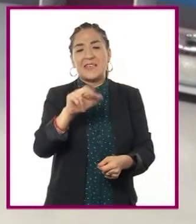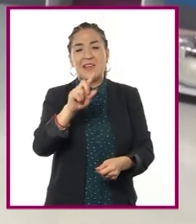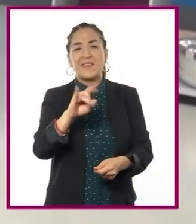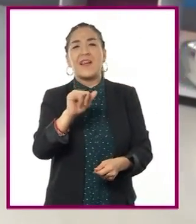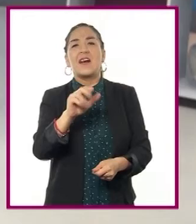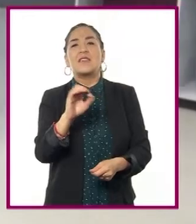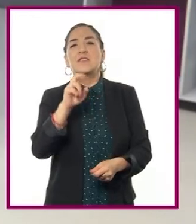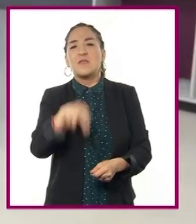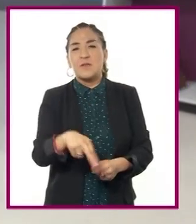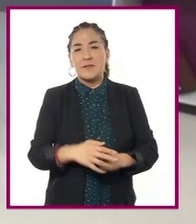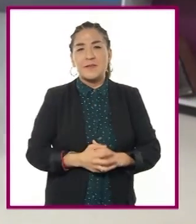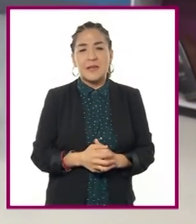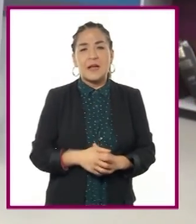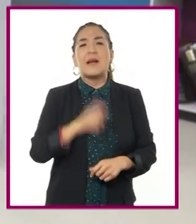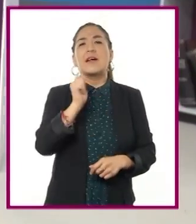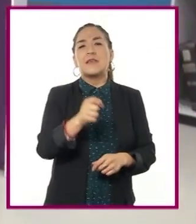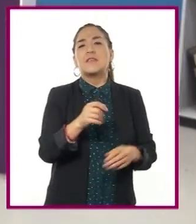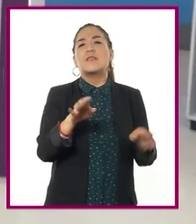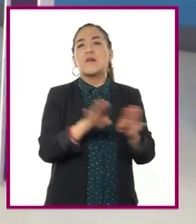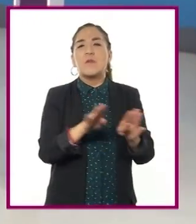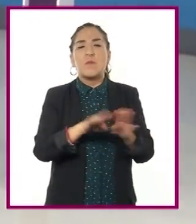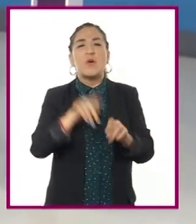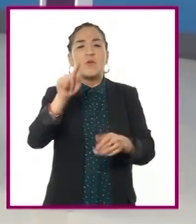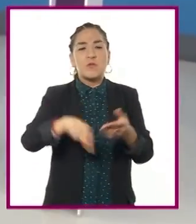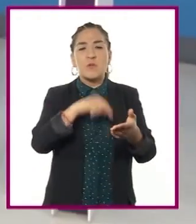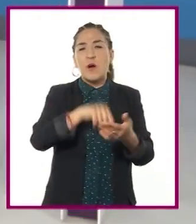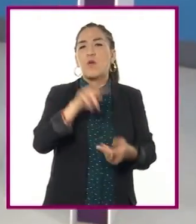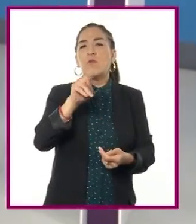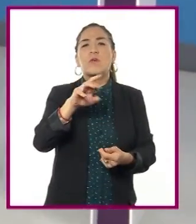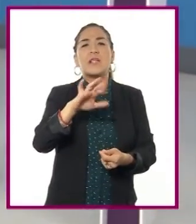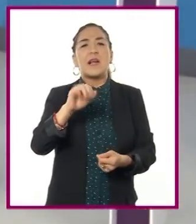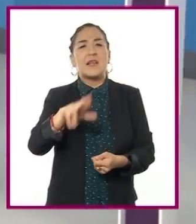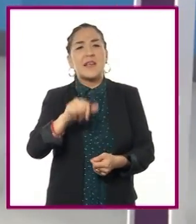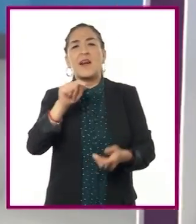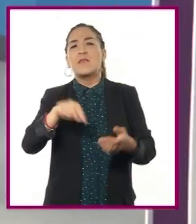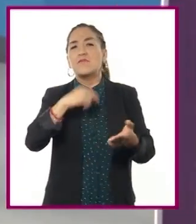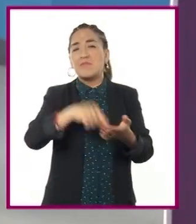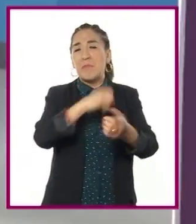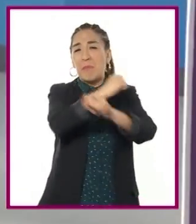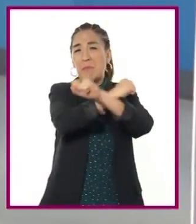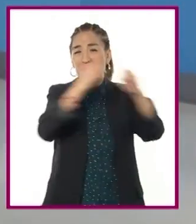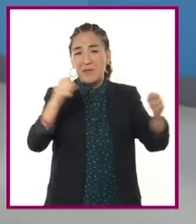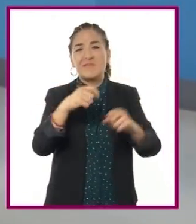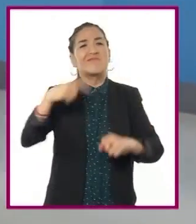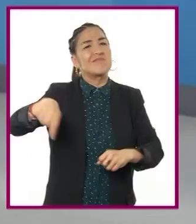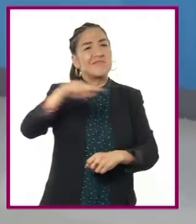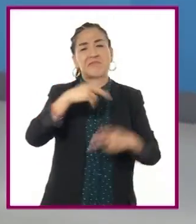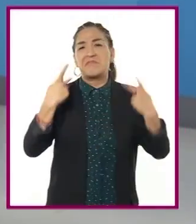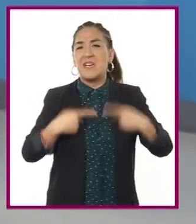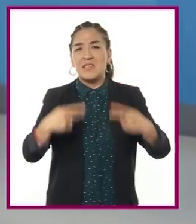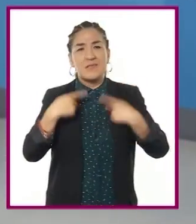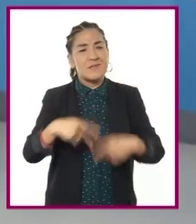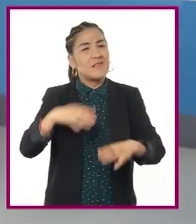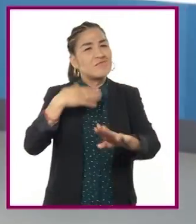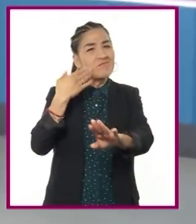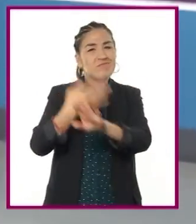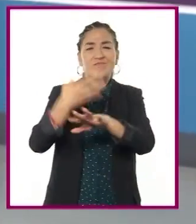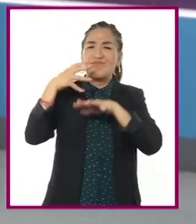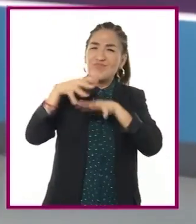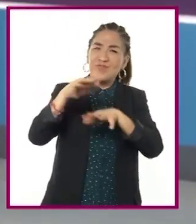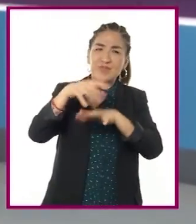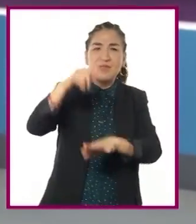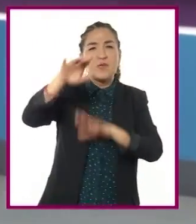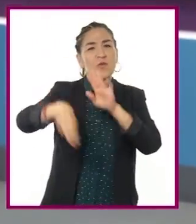En Ucrania y Bielorrusia, las zonas más afectadas por la explosión, hubo muchas protestas en contra del gobierno.